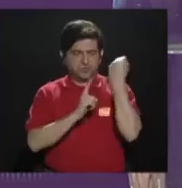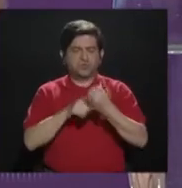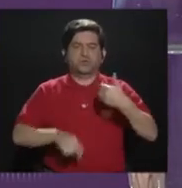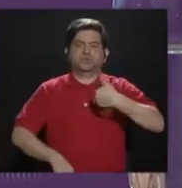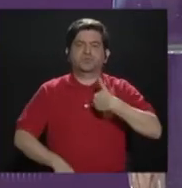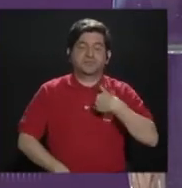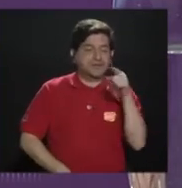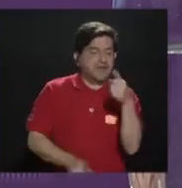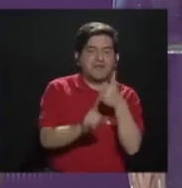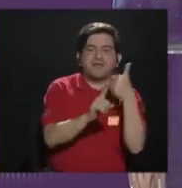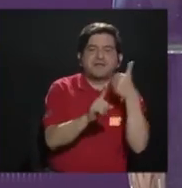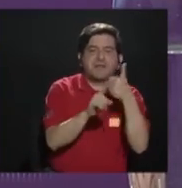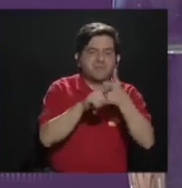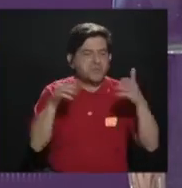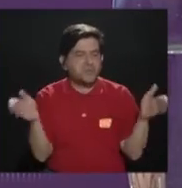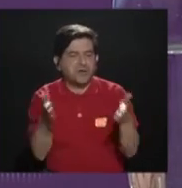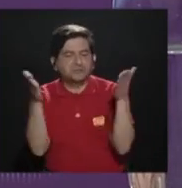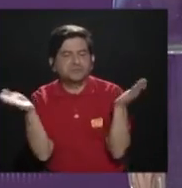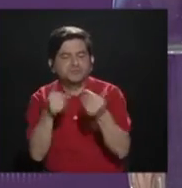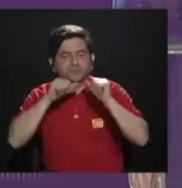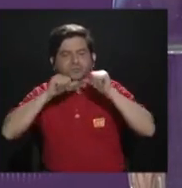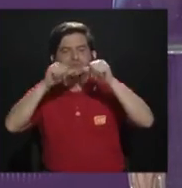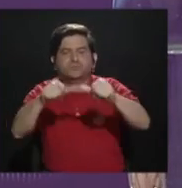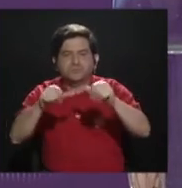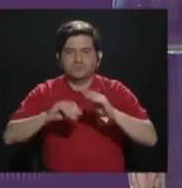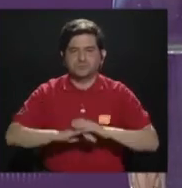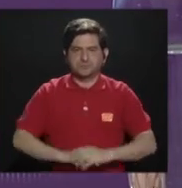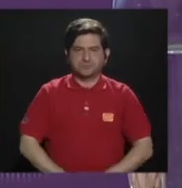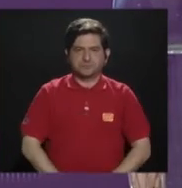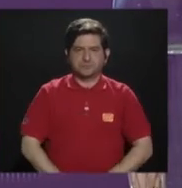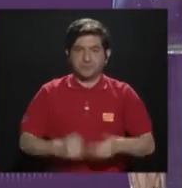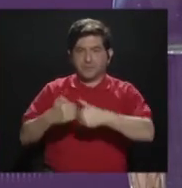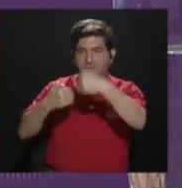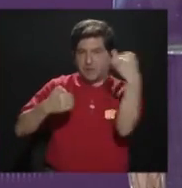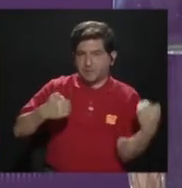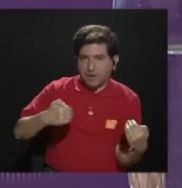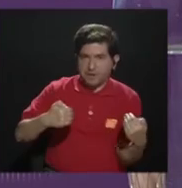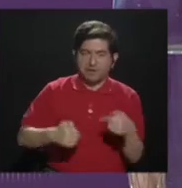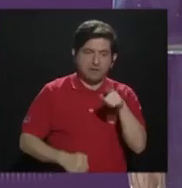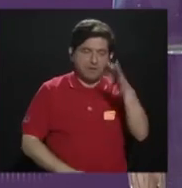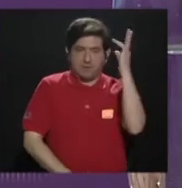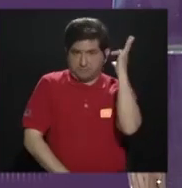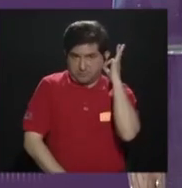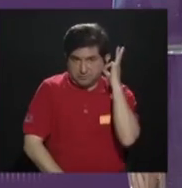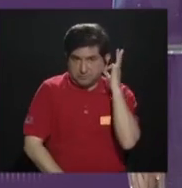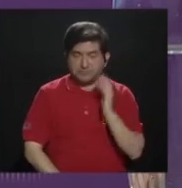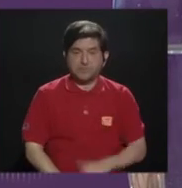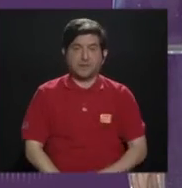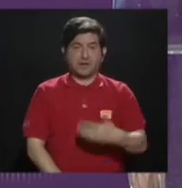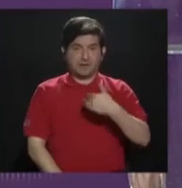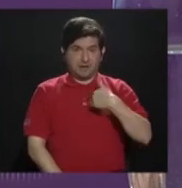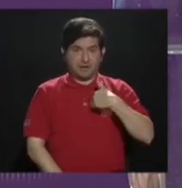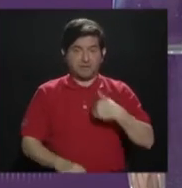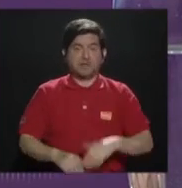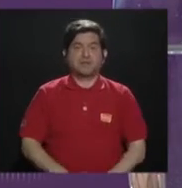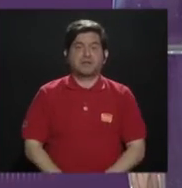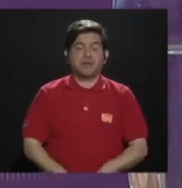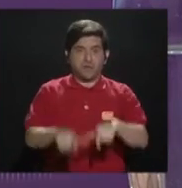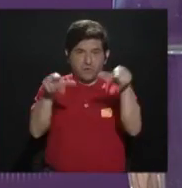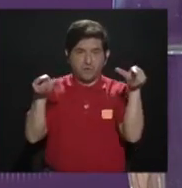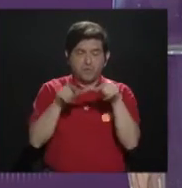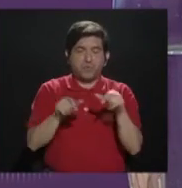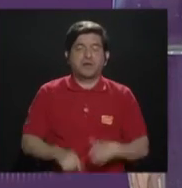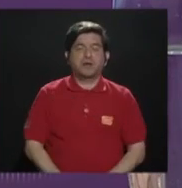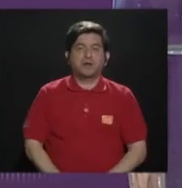son ellas mismas las que los impulsan y los llevan adelante. Y por otro lado, porque aquellas mujeres que ocupamos lugares